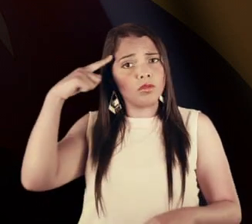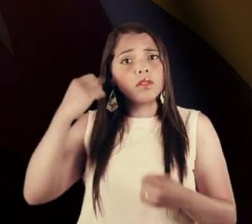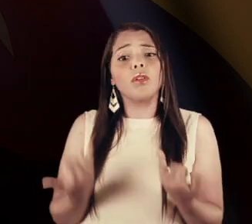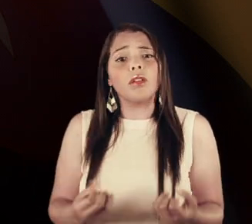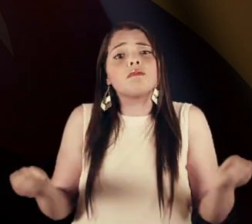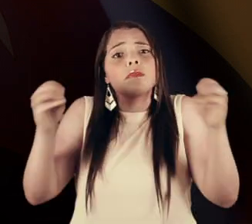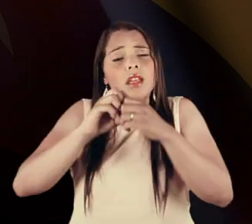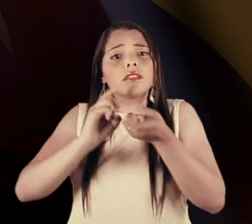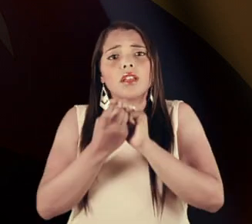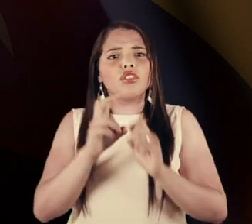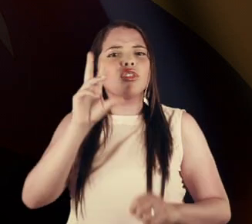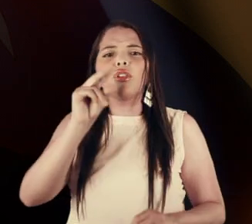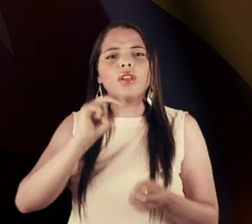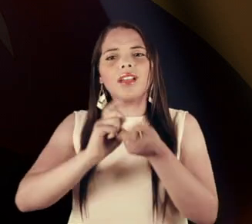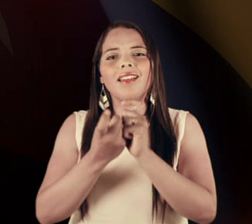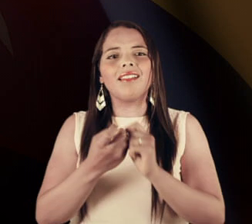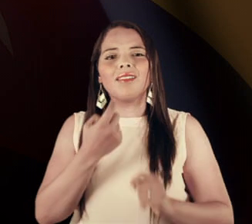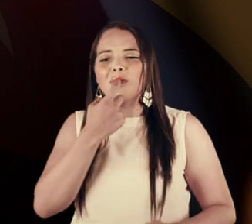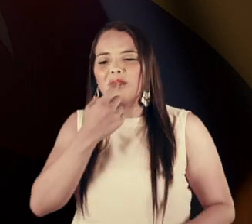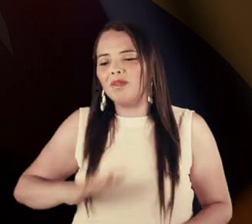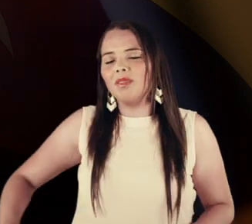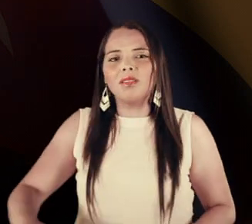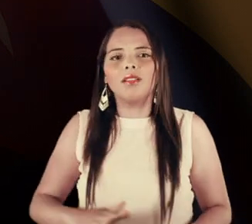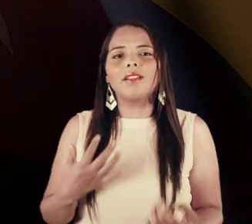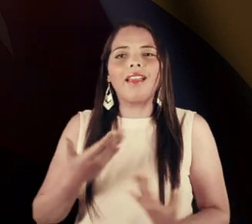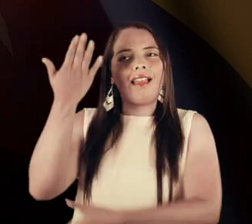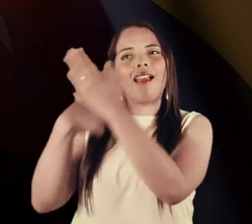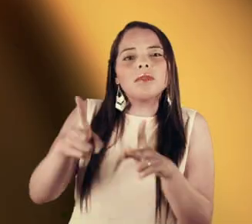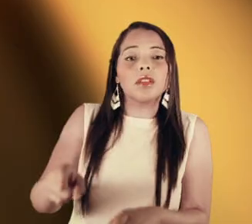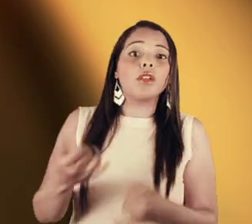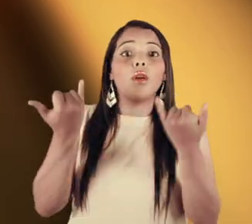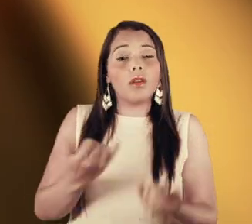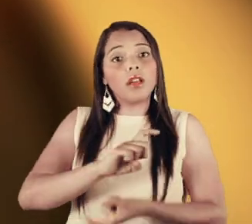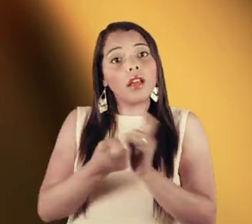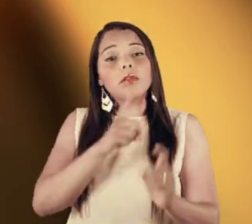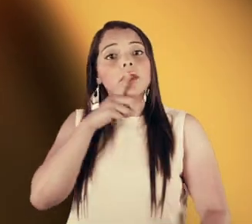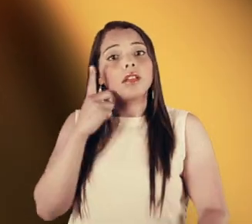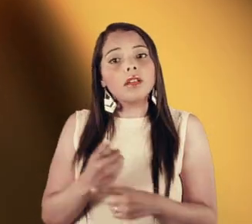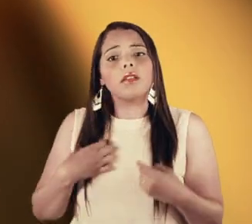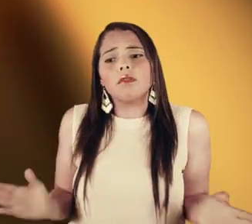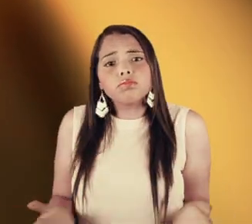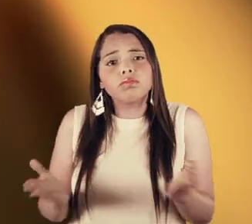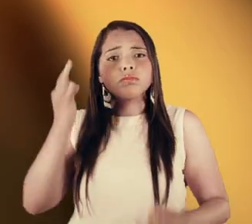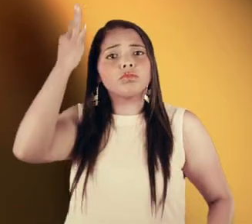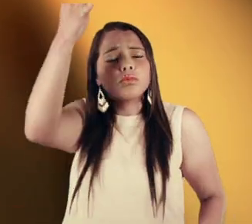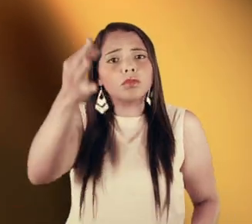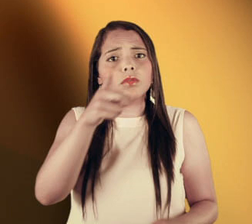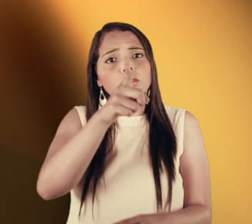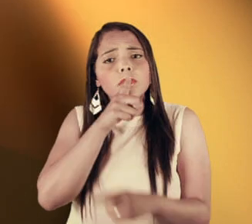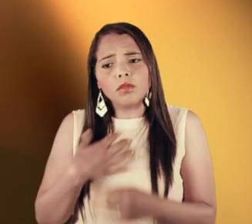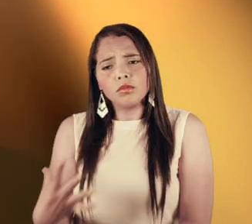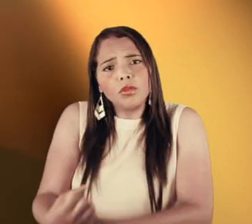grandes cambios, pero no los cambios que piden aquellos que solo quieren regresar al pasado. El cambio verdadero es avanzar hacia el futuro,